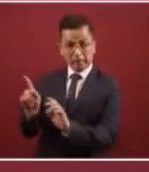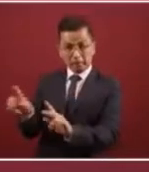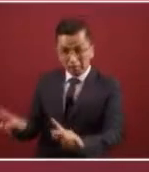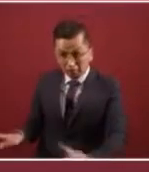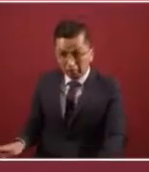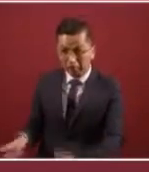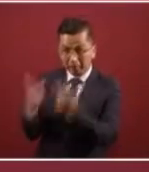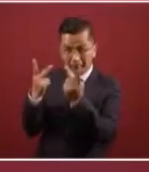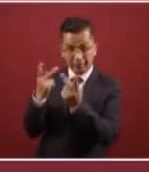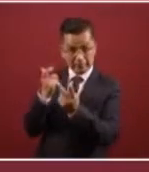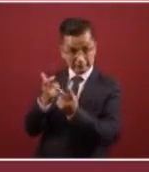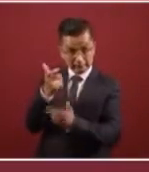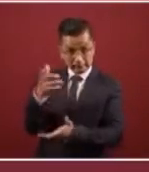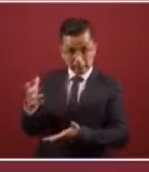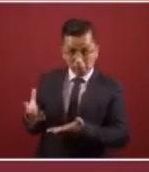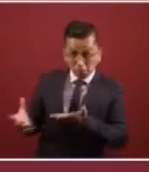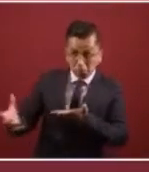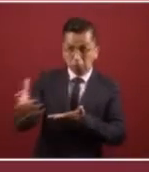que se